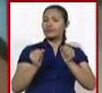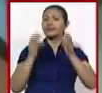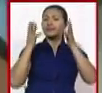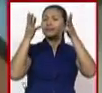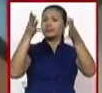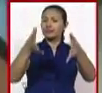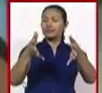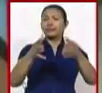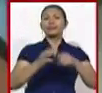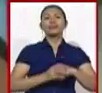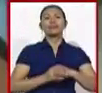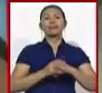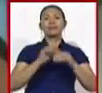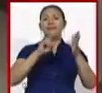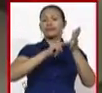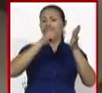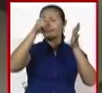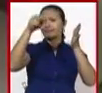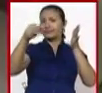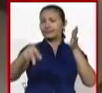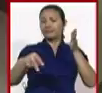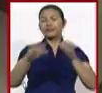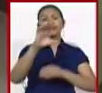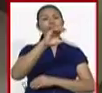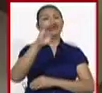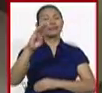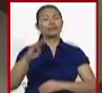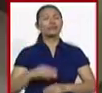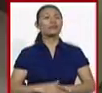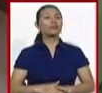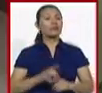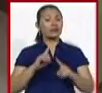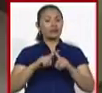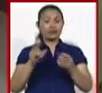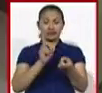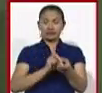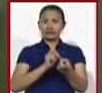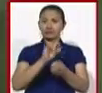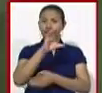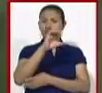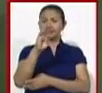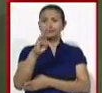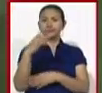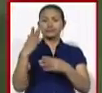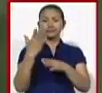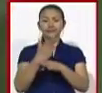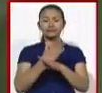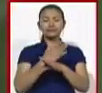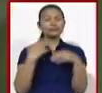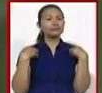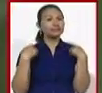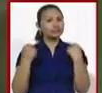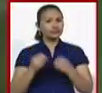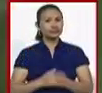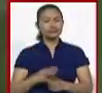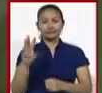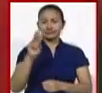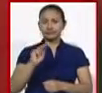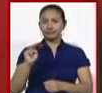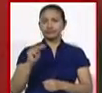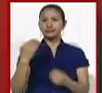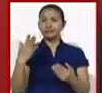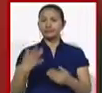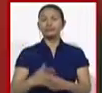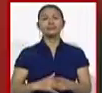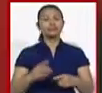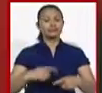lanzándola del balcón de un primer piso en el trópico de Cochabamba. Felizmente, los médicos en Cochabamba lograron estabilizarla. Este martes